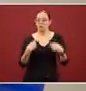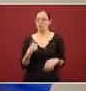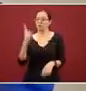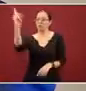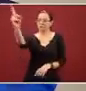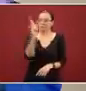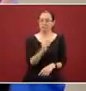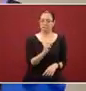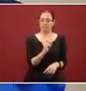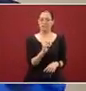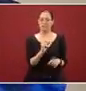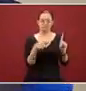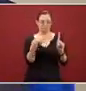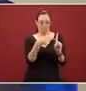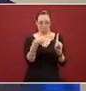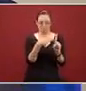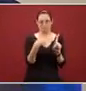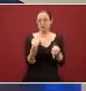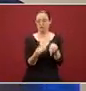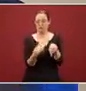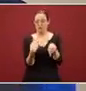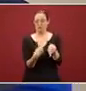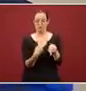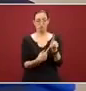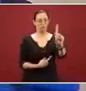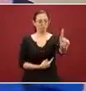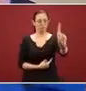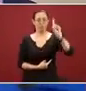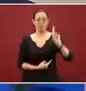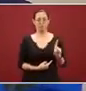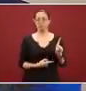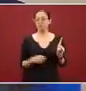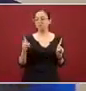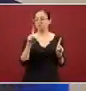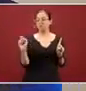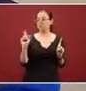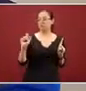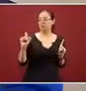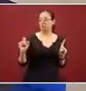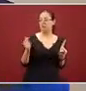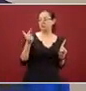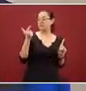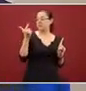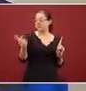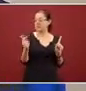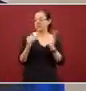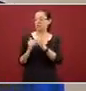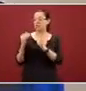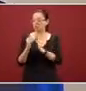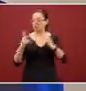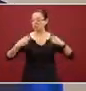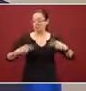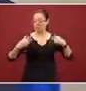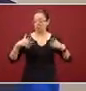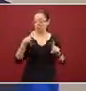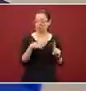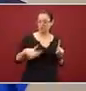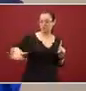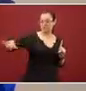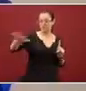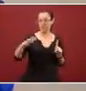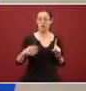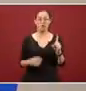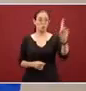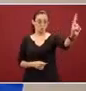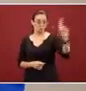tenemos en el caso de la población mexicana, más de 127 millones de habitantes. Cuando